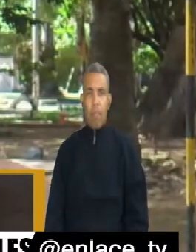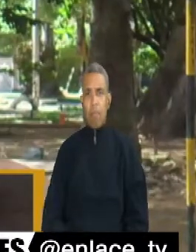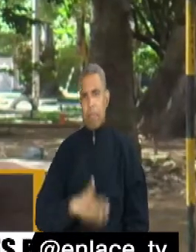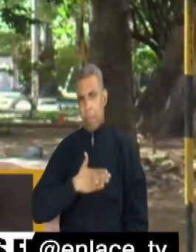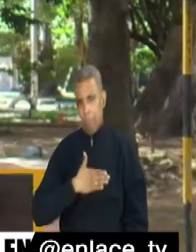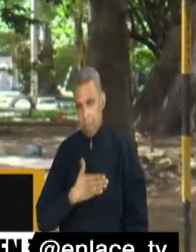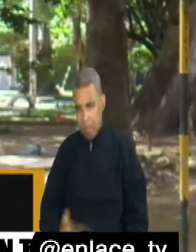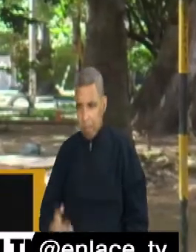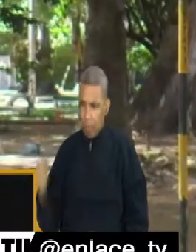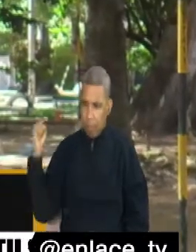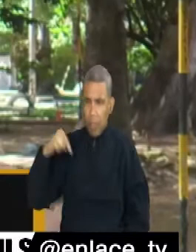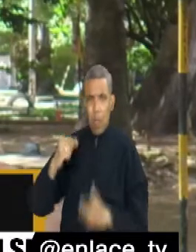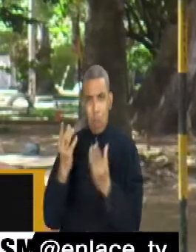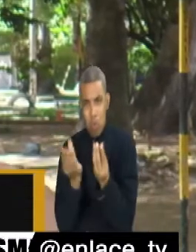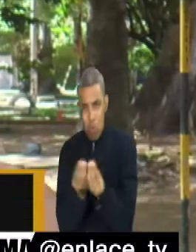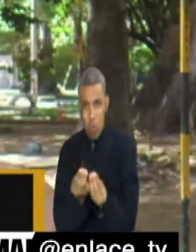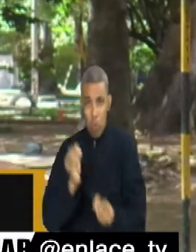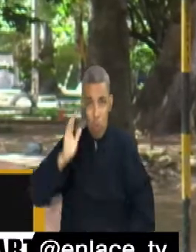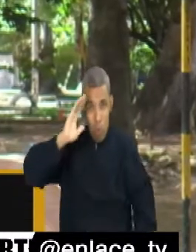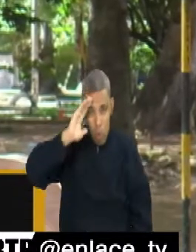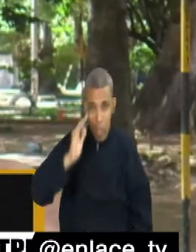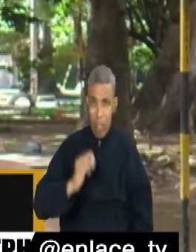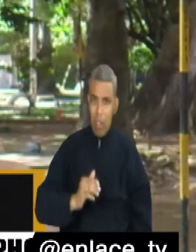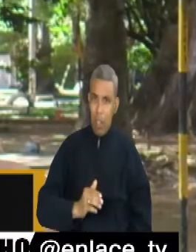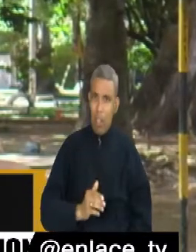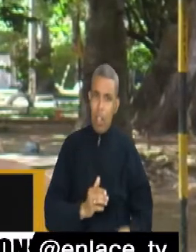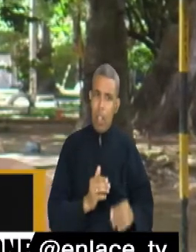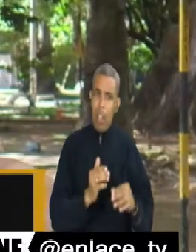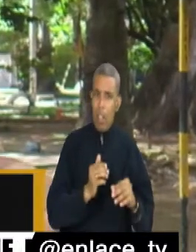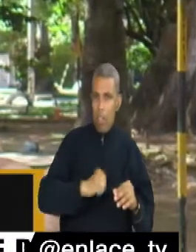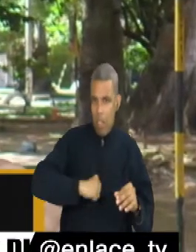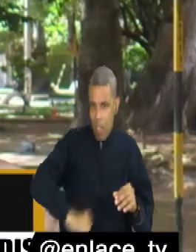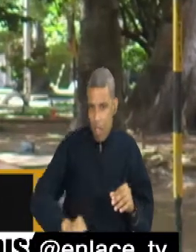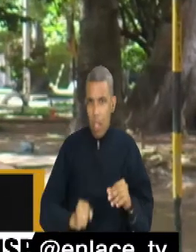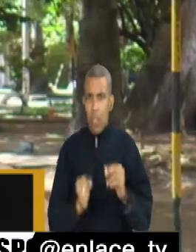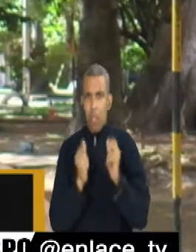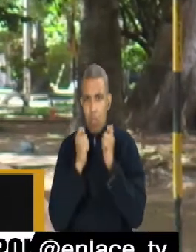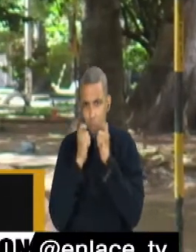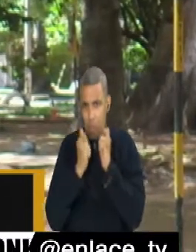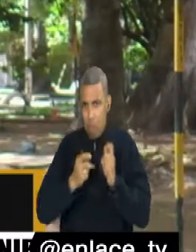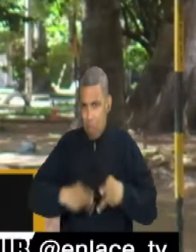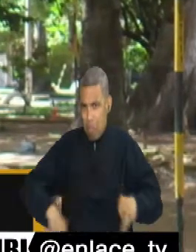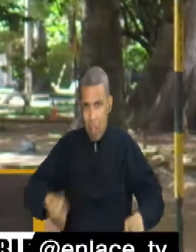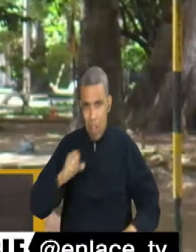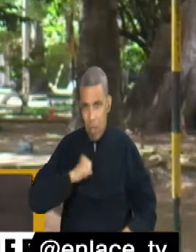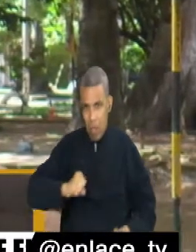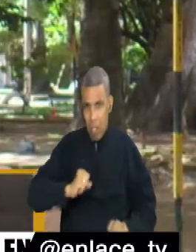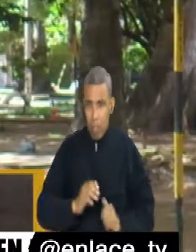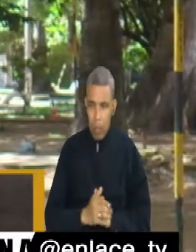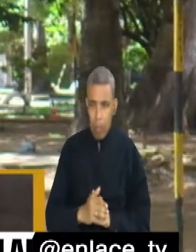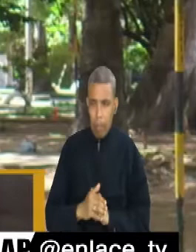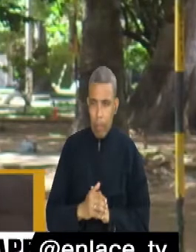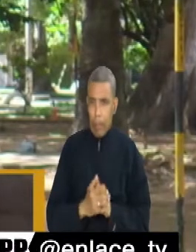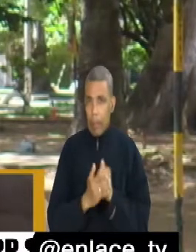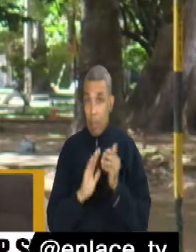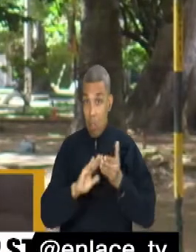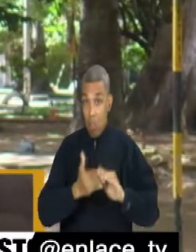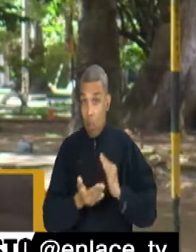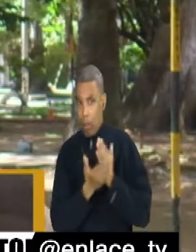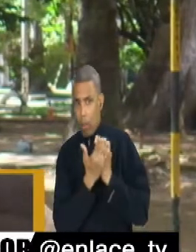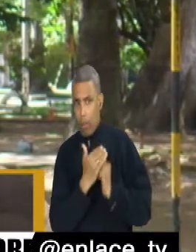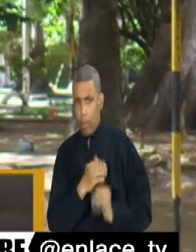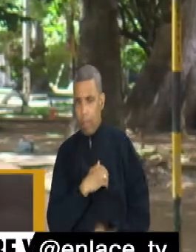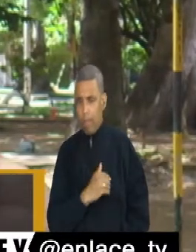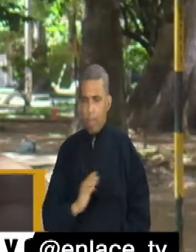Adolescencia, con la Oficina de Derechos Humanos de la Policía, para atender inmediatamente este requerimiento ciudadano. Vemos que